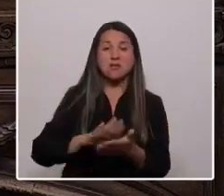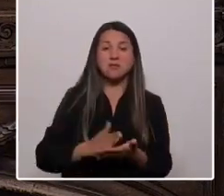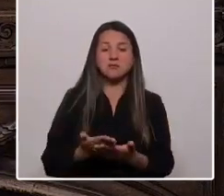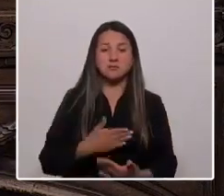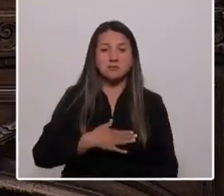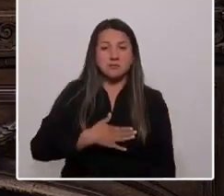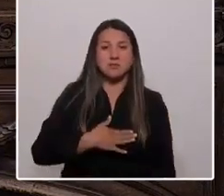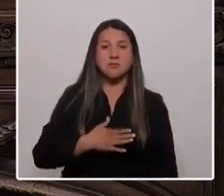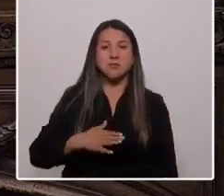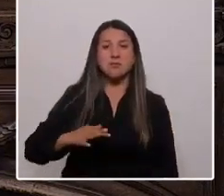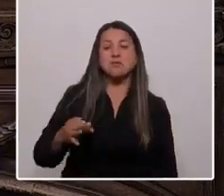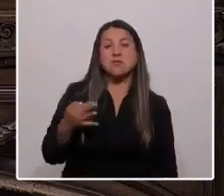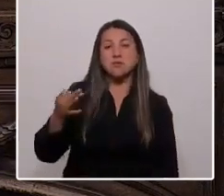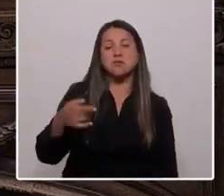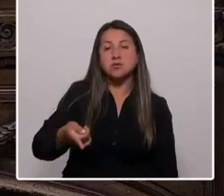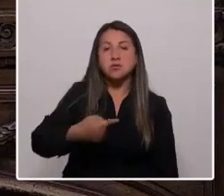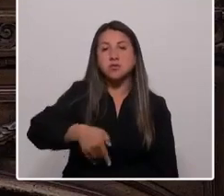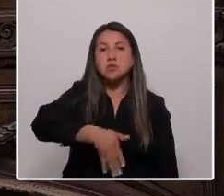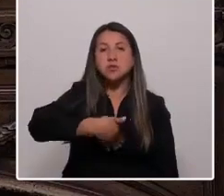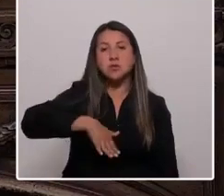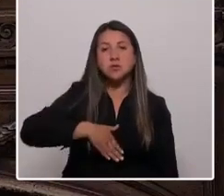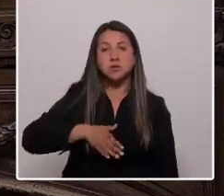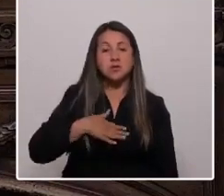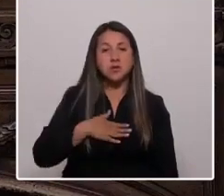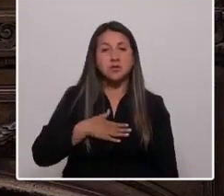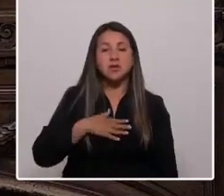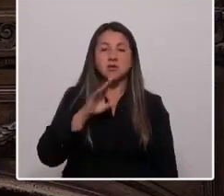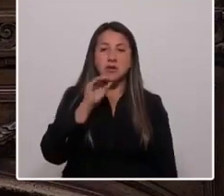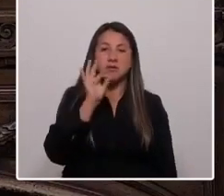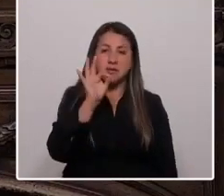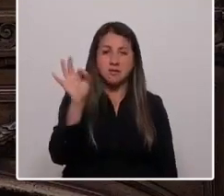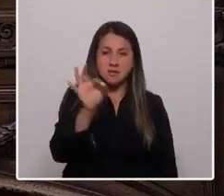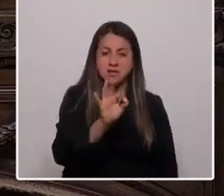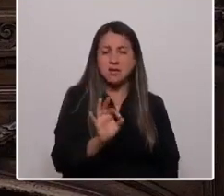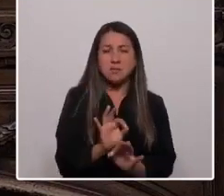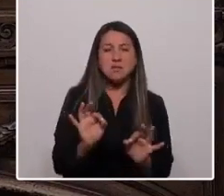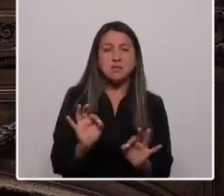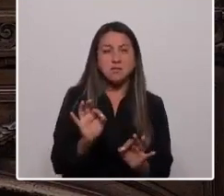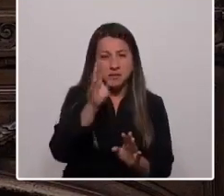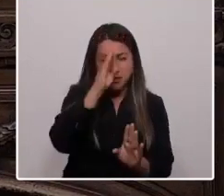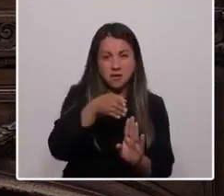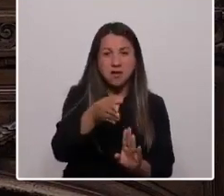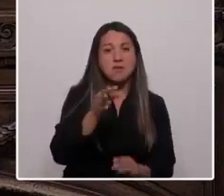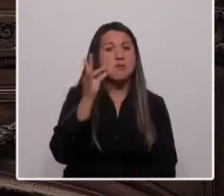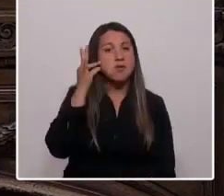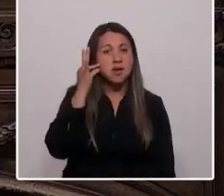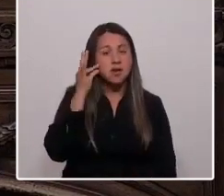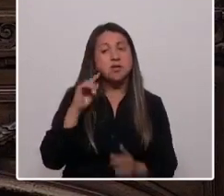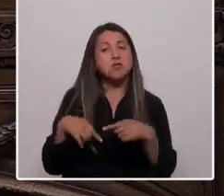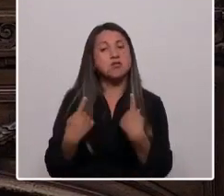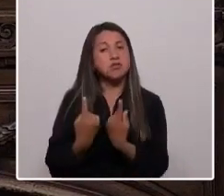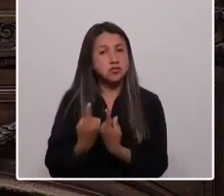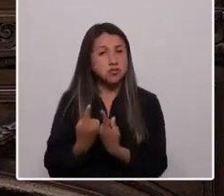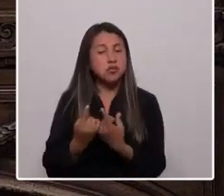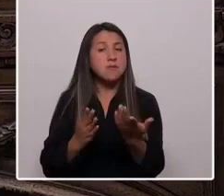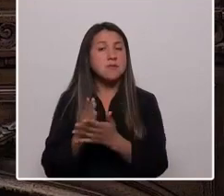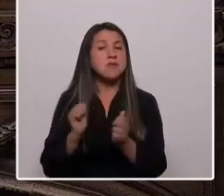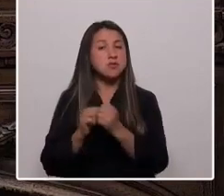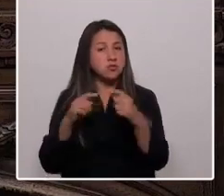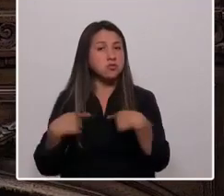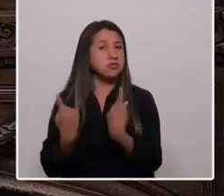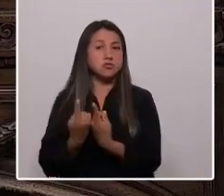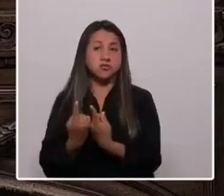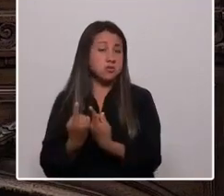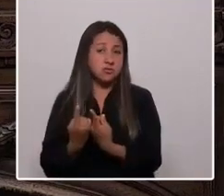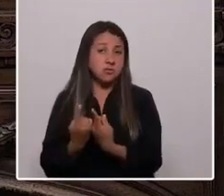nuestro hoy les quiero hablar especialmente a las mujeres nada de lo que hagamos parte con nosotras ni siquiera con nuestras madres